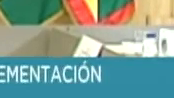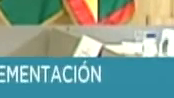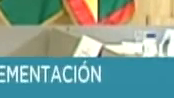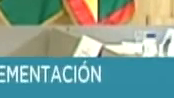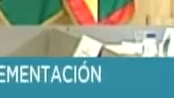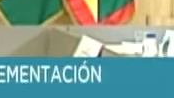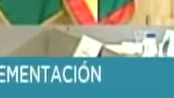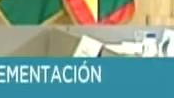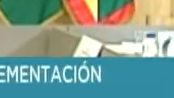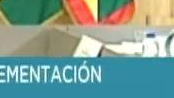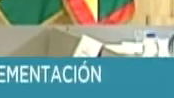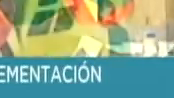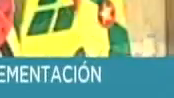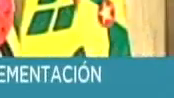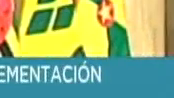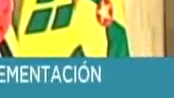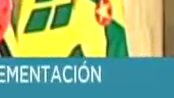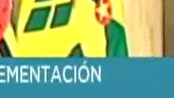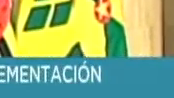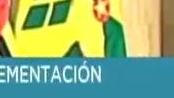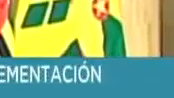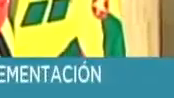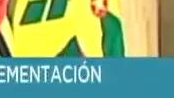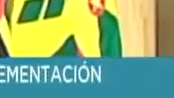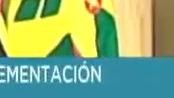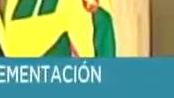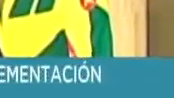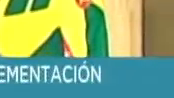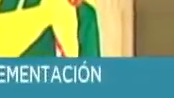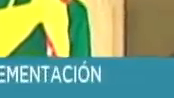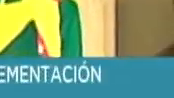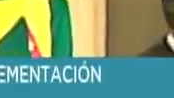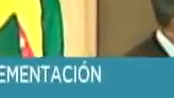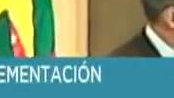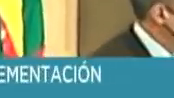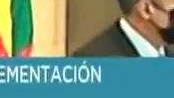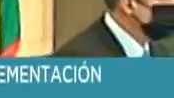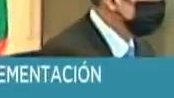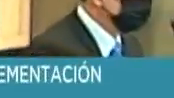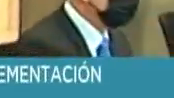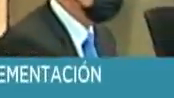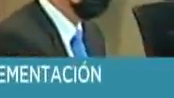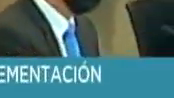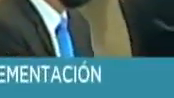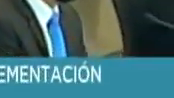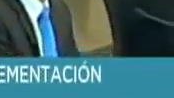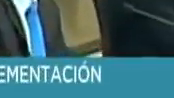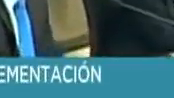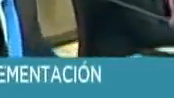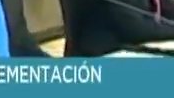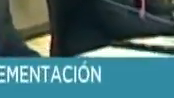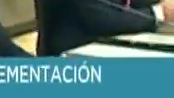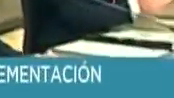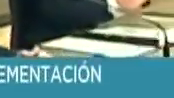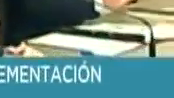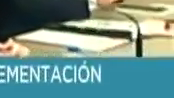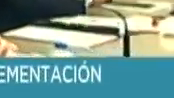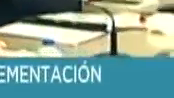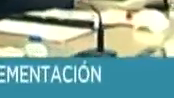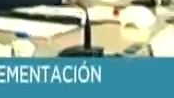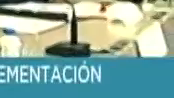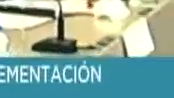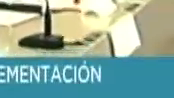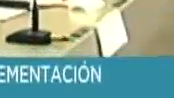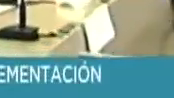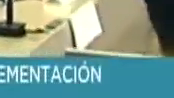Pueblos de Nuestra América, los ministros de Relaciones Exteriores y los ministros de Economía, los dos